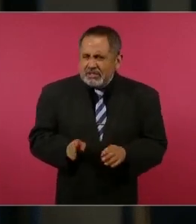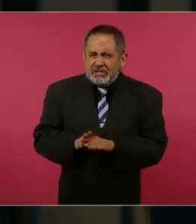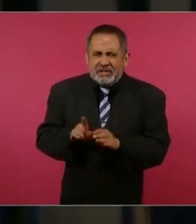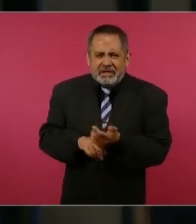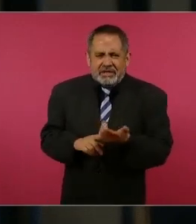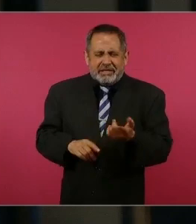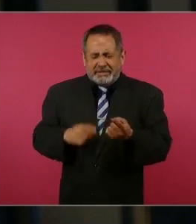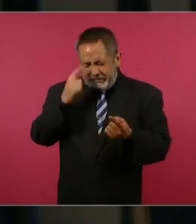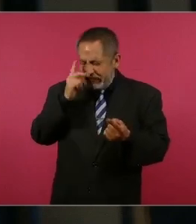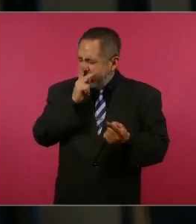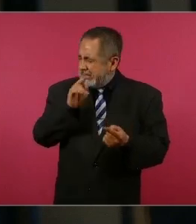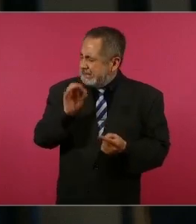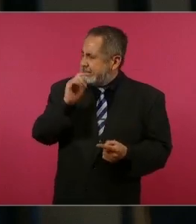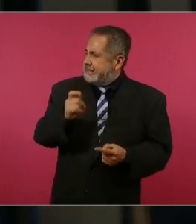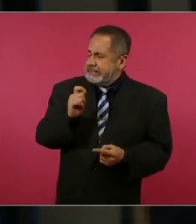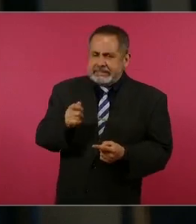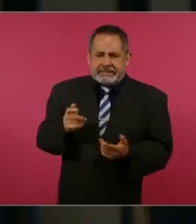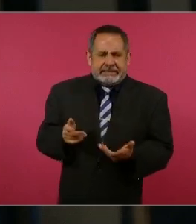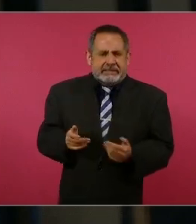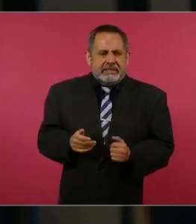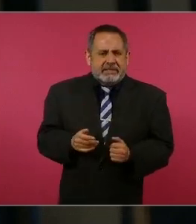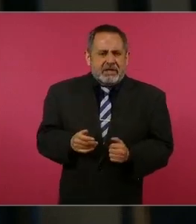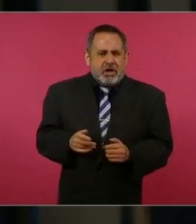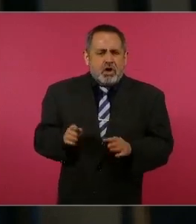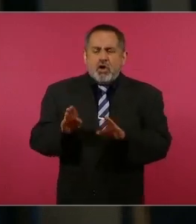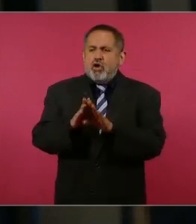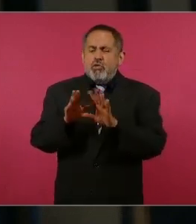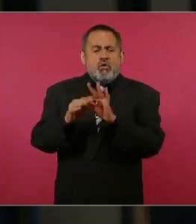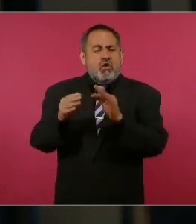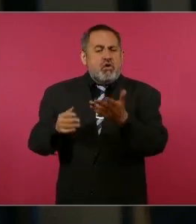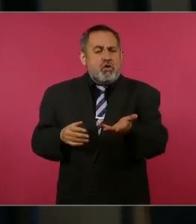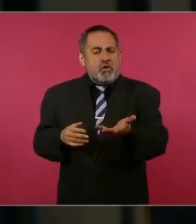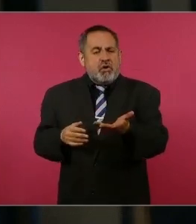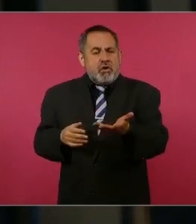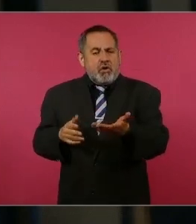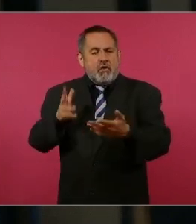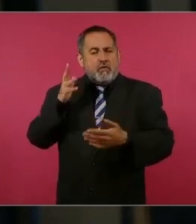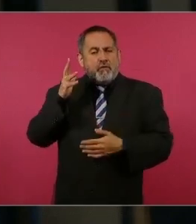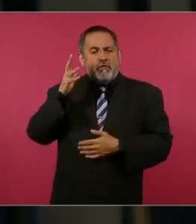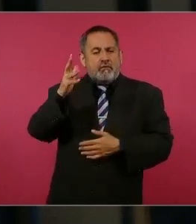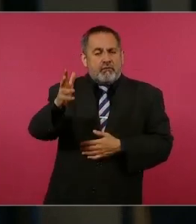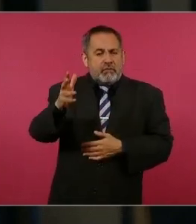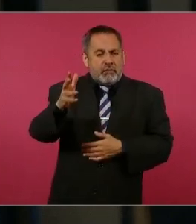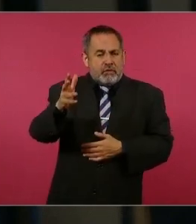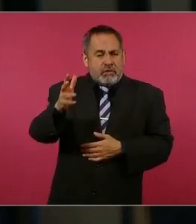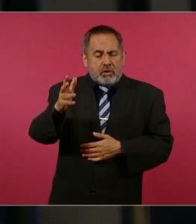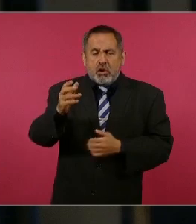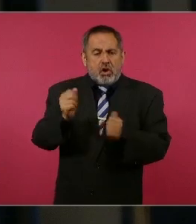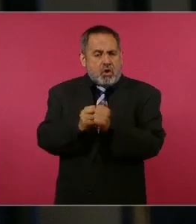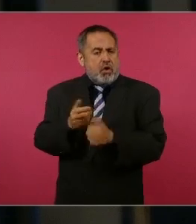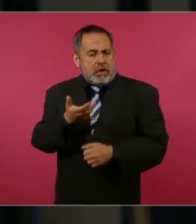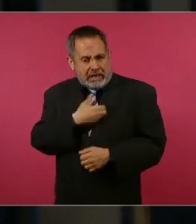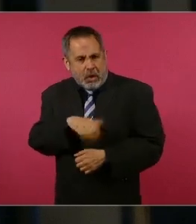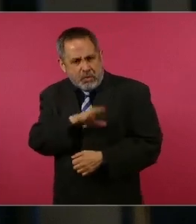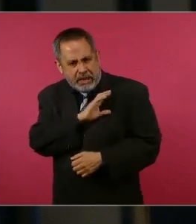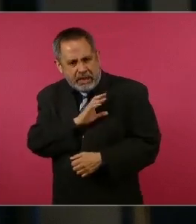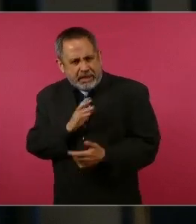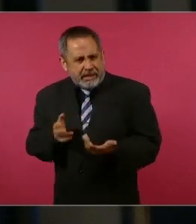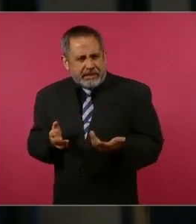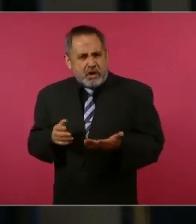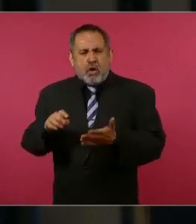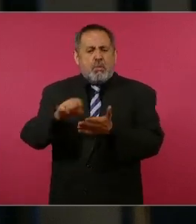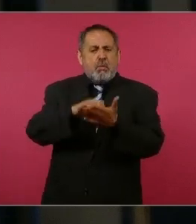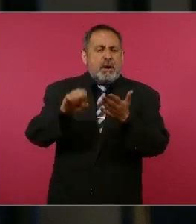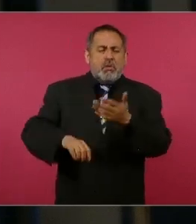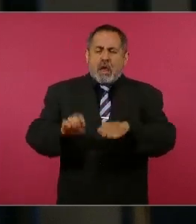estoy buscando la palabra correcta. ¿Cómo podría abordarlos con la futura, bueno, con Claudia Sheinbaum? Por ejemplo, en el